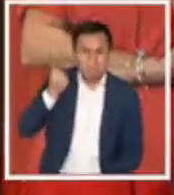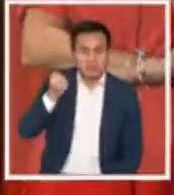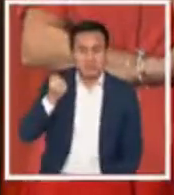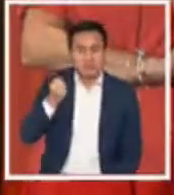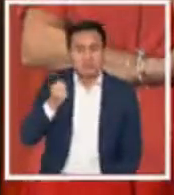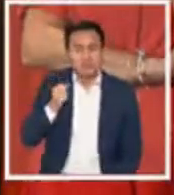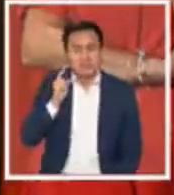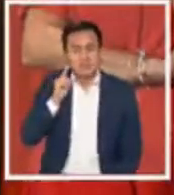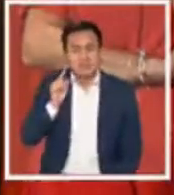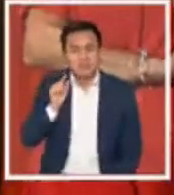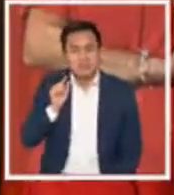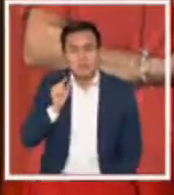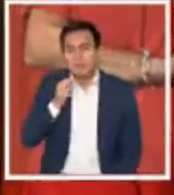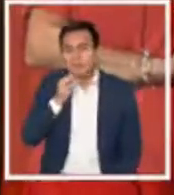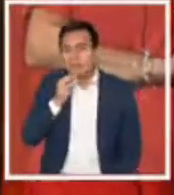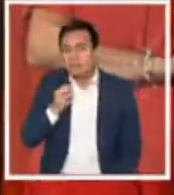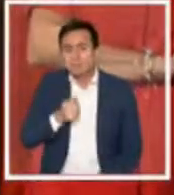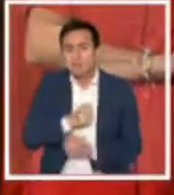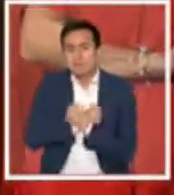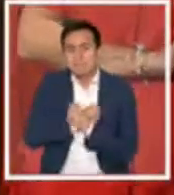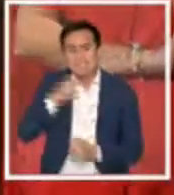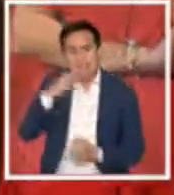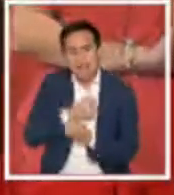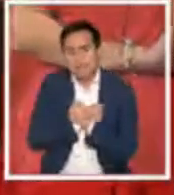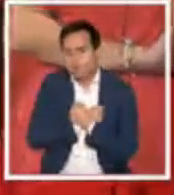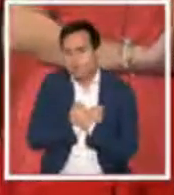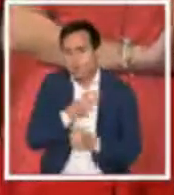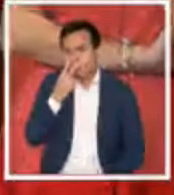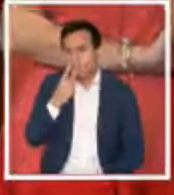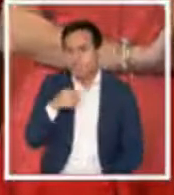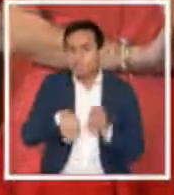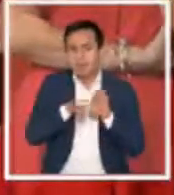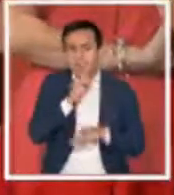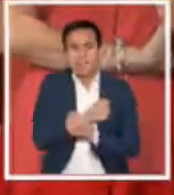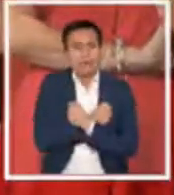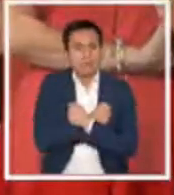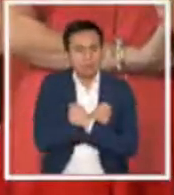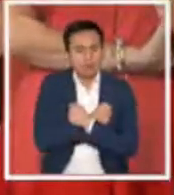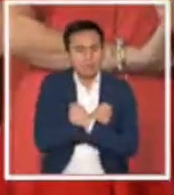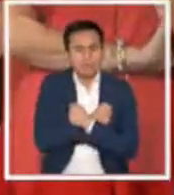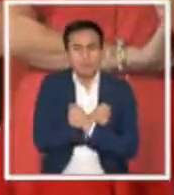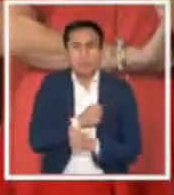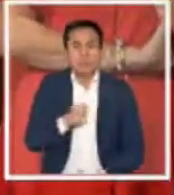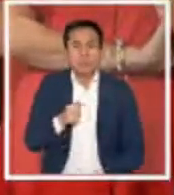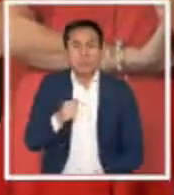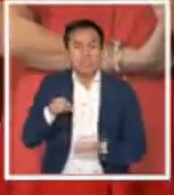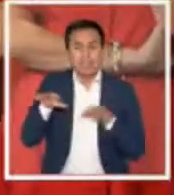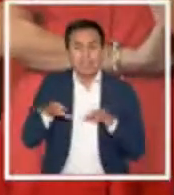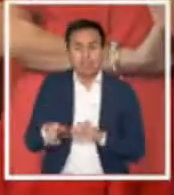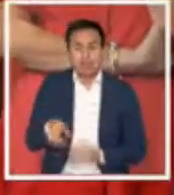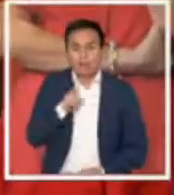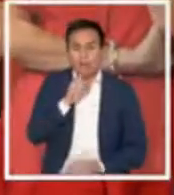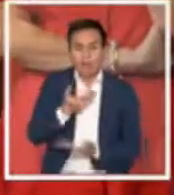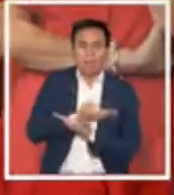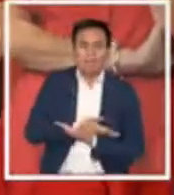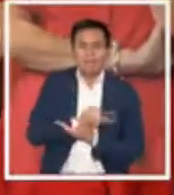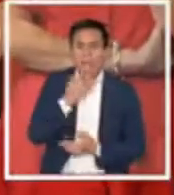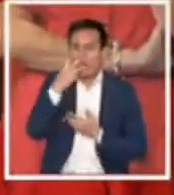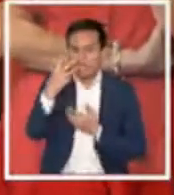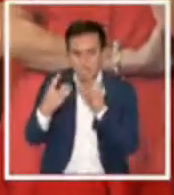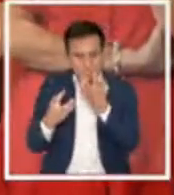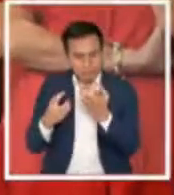vida. Cuando me amaban sin amor, yo di más amor. Y cuando trataron de callarme,